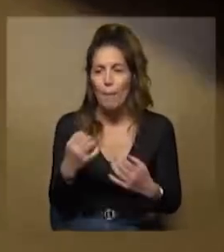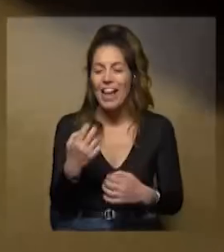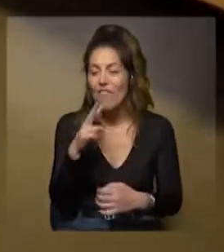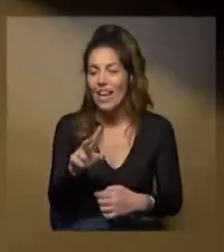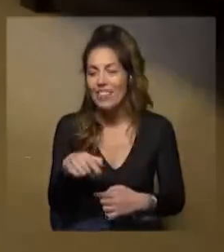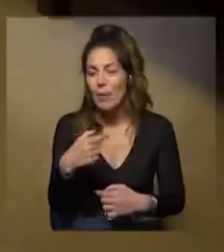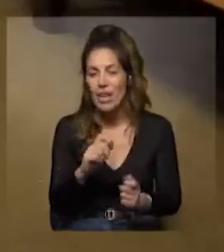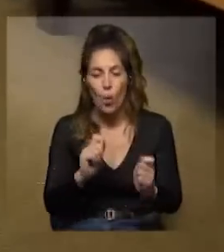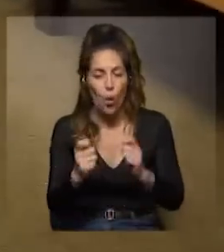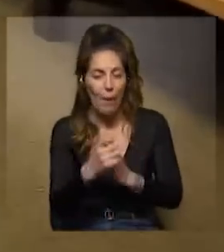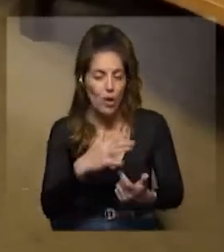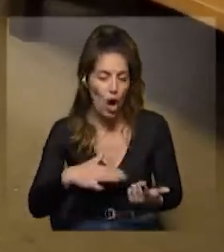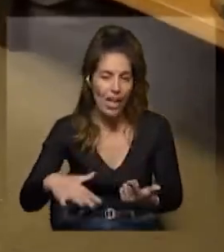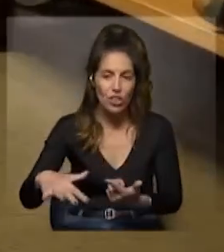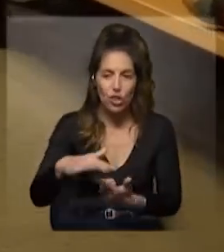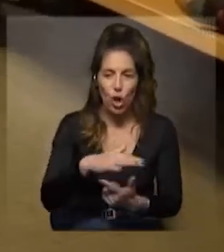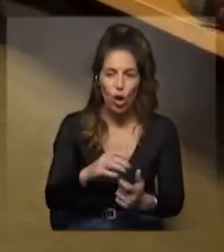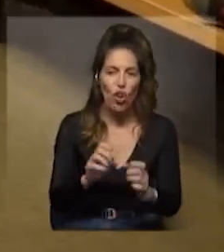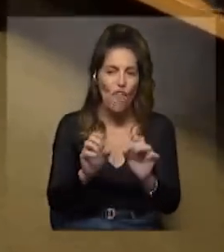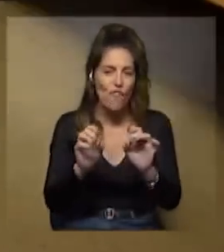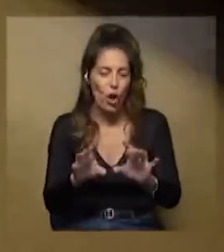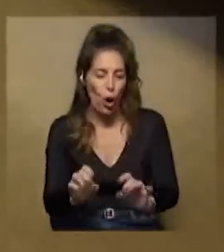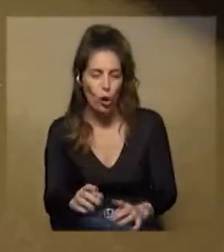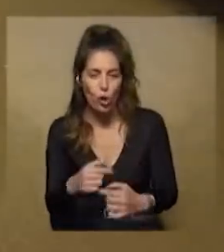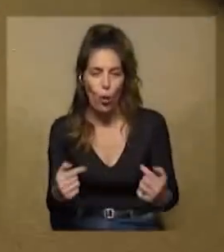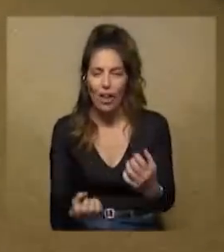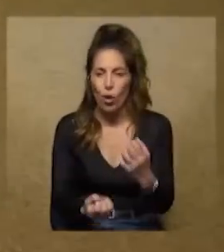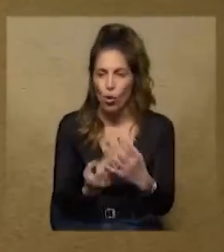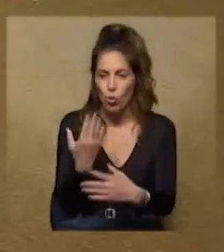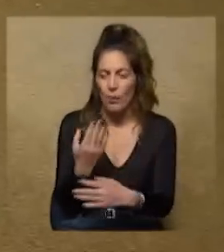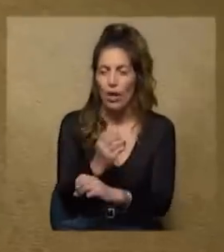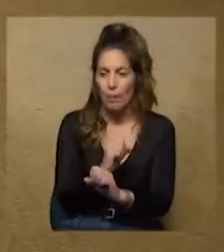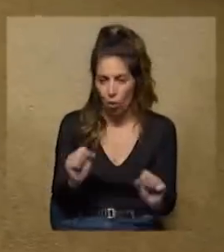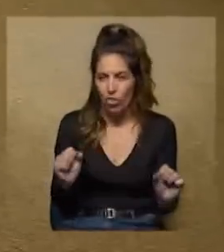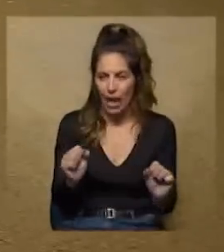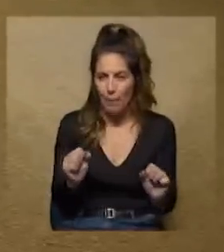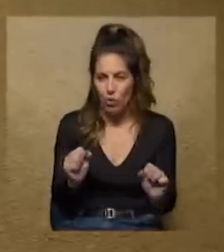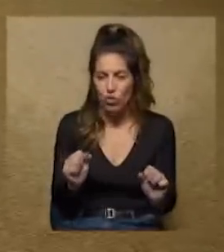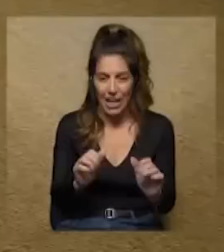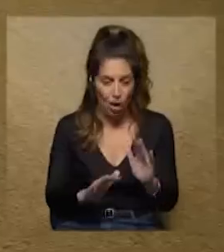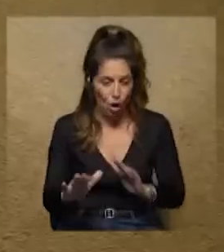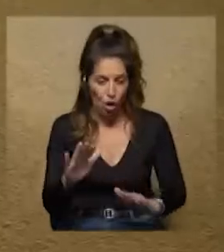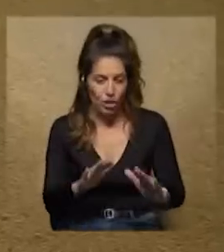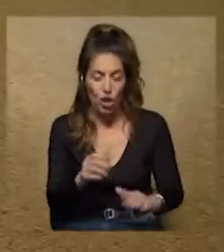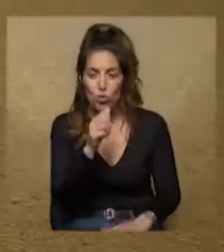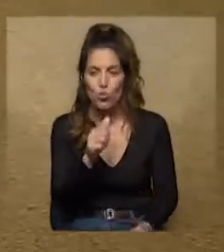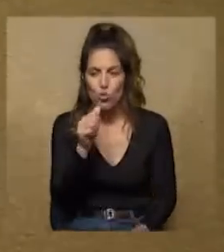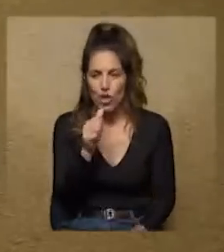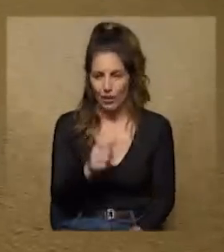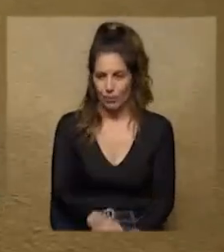hay un cambio en el entorno una fisura o algo nuevo que podamos justamente ir relevando y solucionando